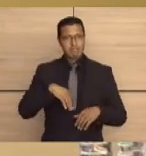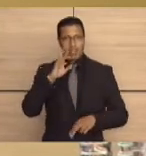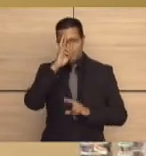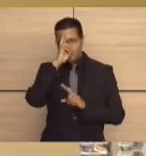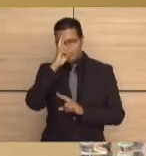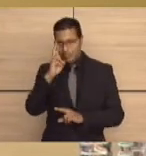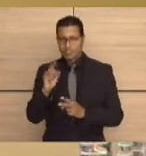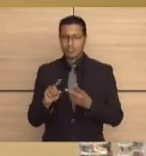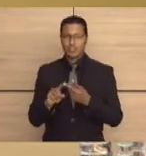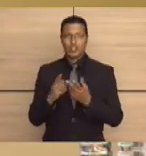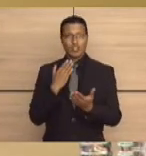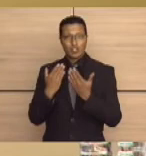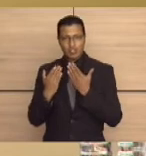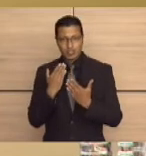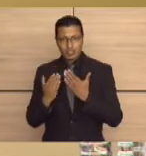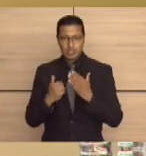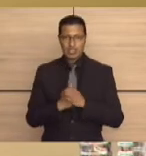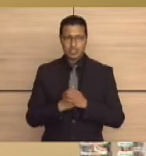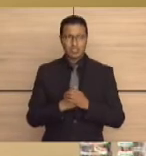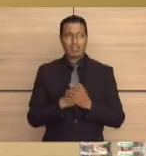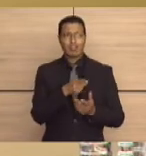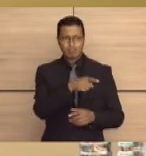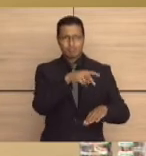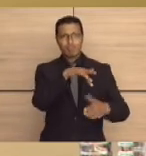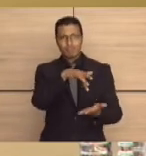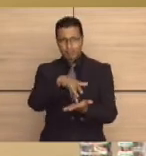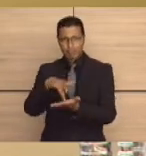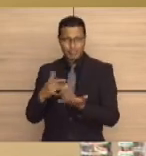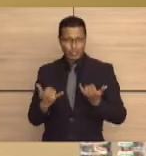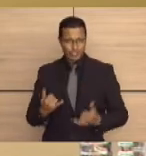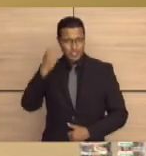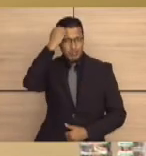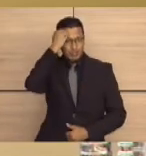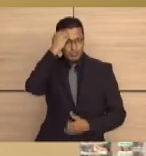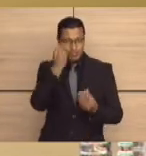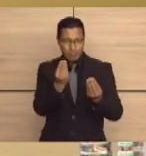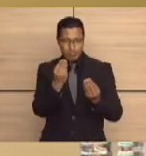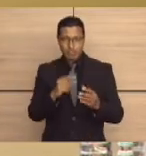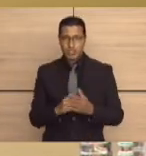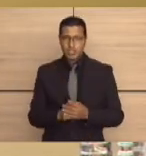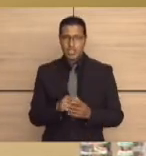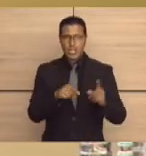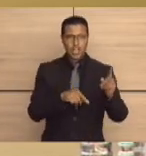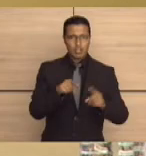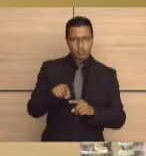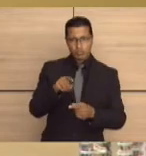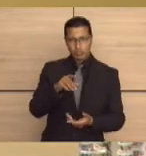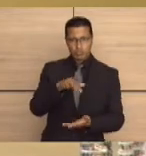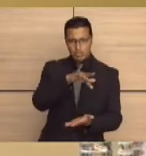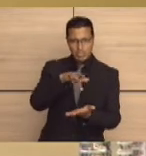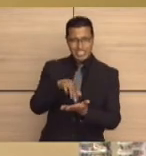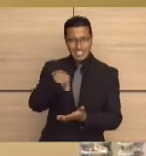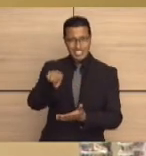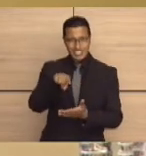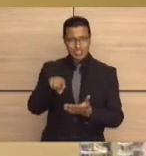Y sé que hay muchos profes por acá y mucha gente que toma decisiones con relación a nuestra educación,